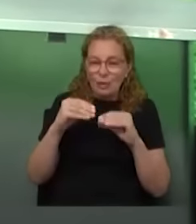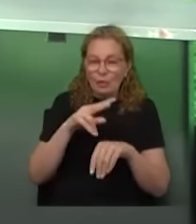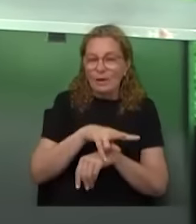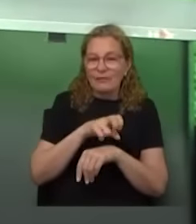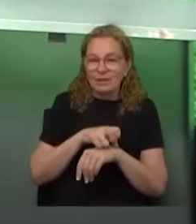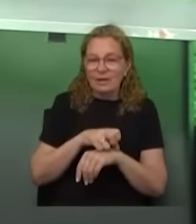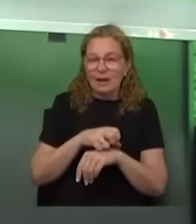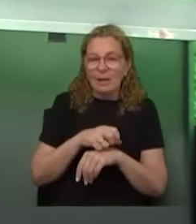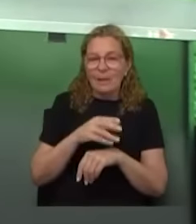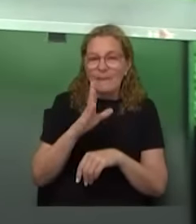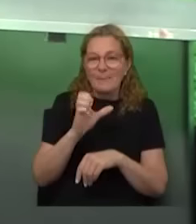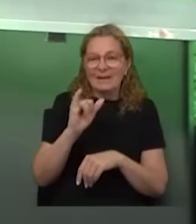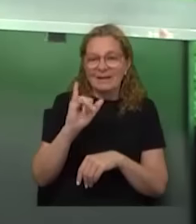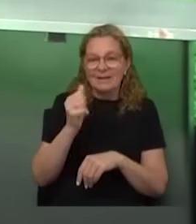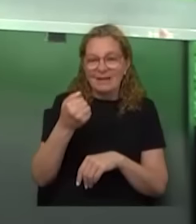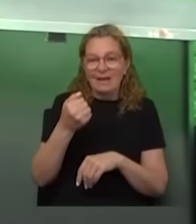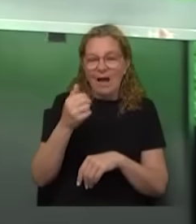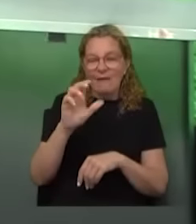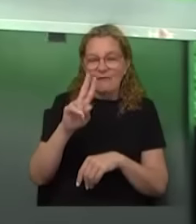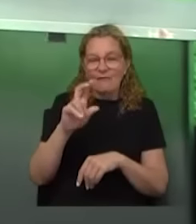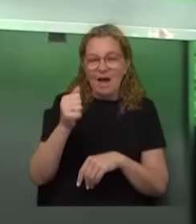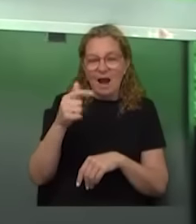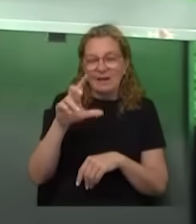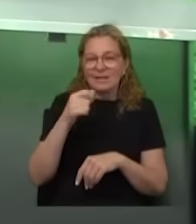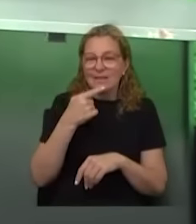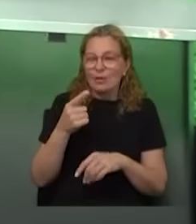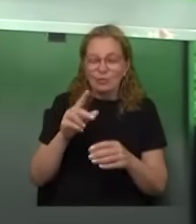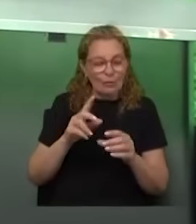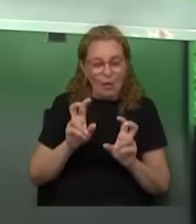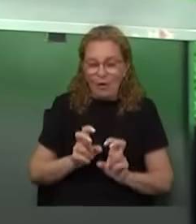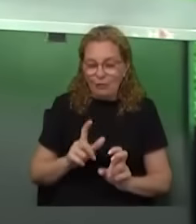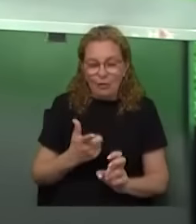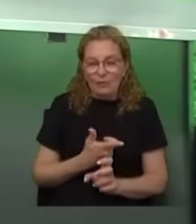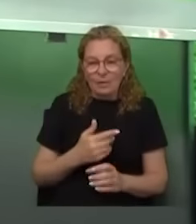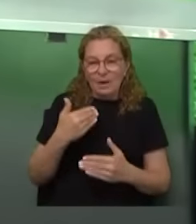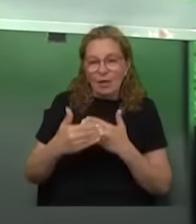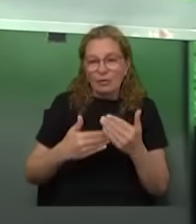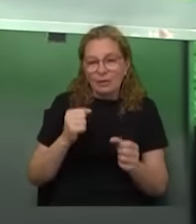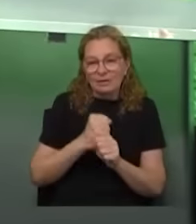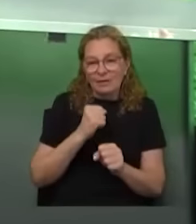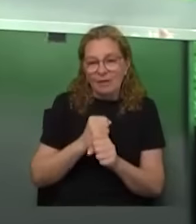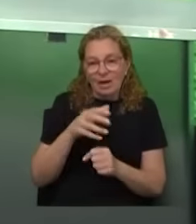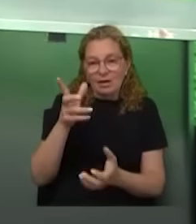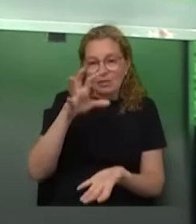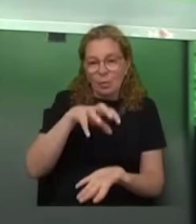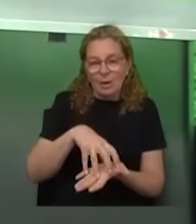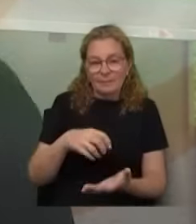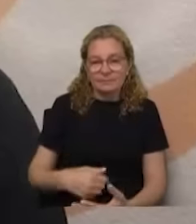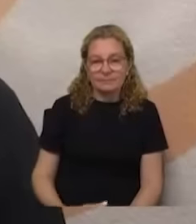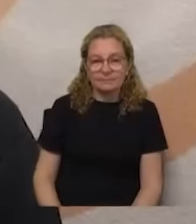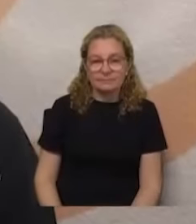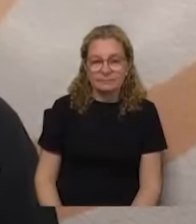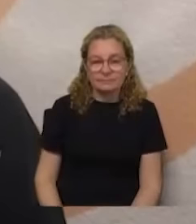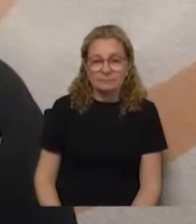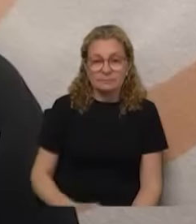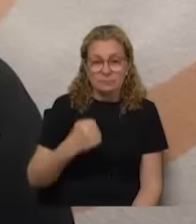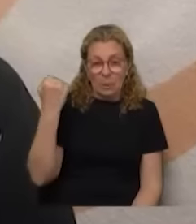humanidad Ricardo percivale que no había elementos para continuar los trabajos en ese lugar lo